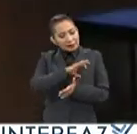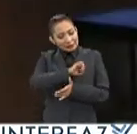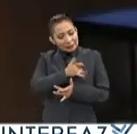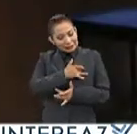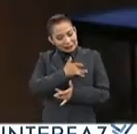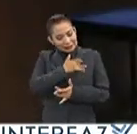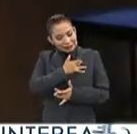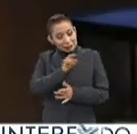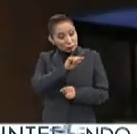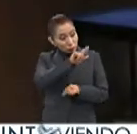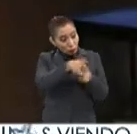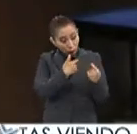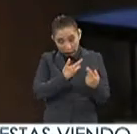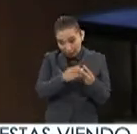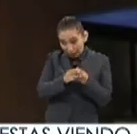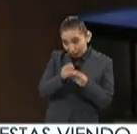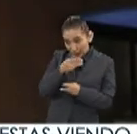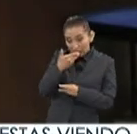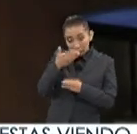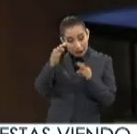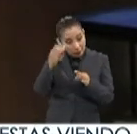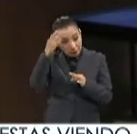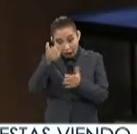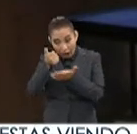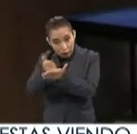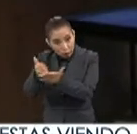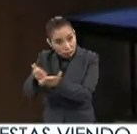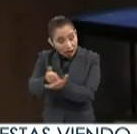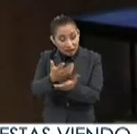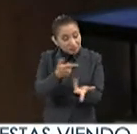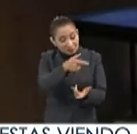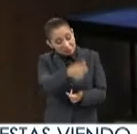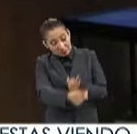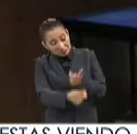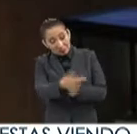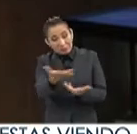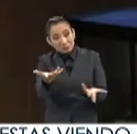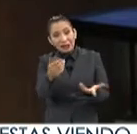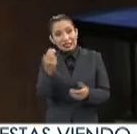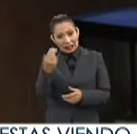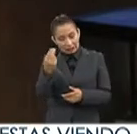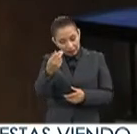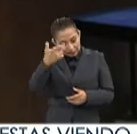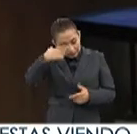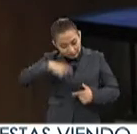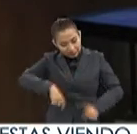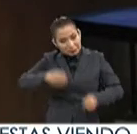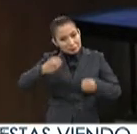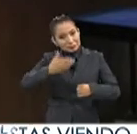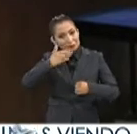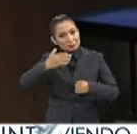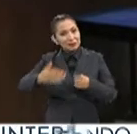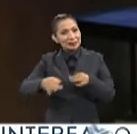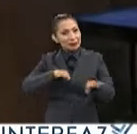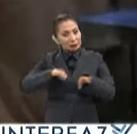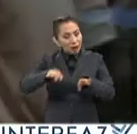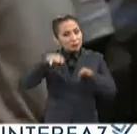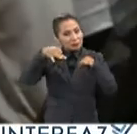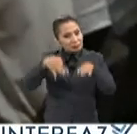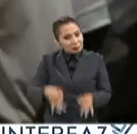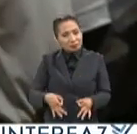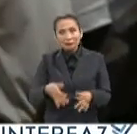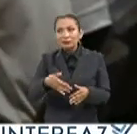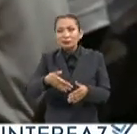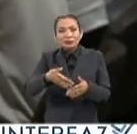estar si no cuentas con las herramientas ni los instrumentos para poder desempeñar tu carrera de una forma eficaz, correcta, no